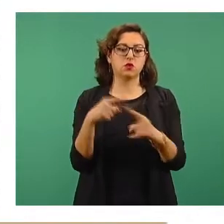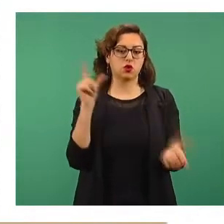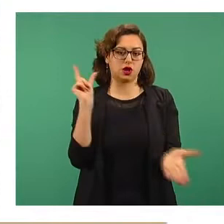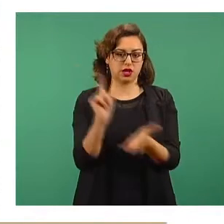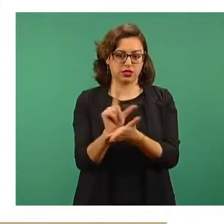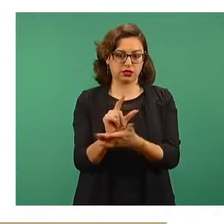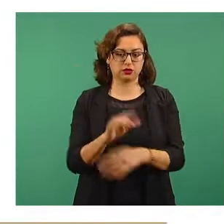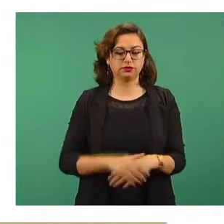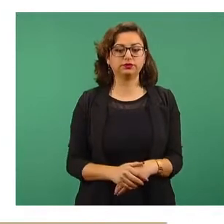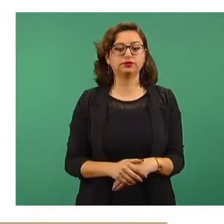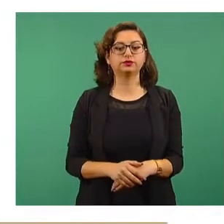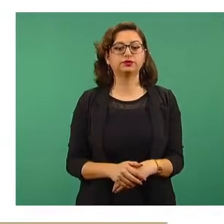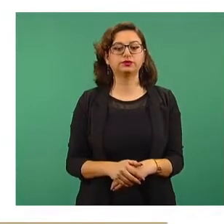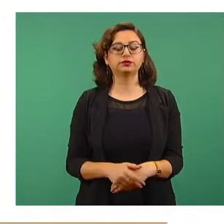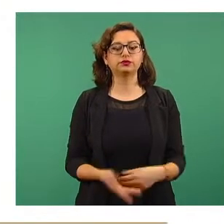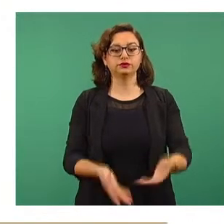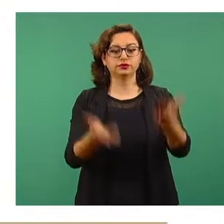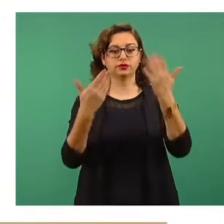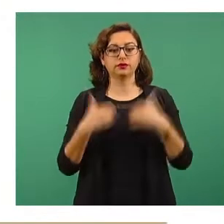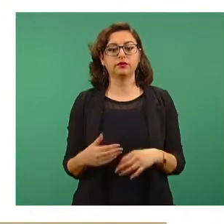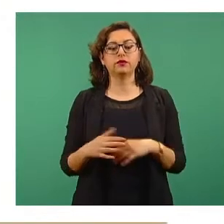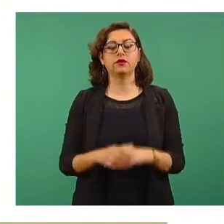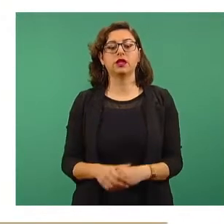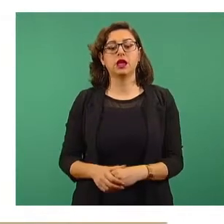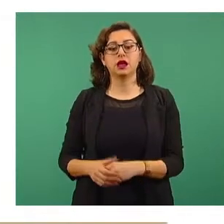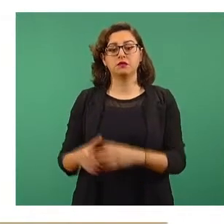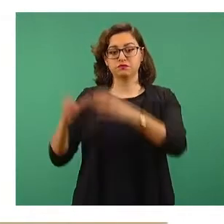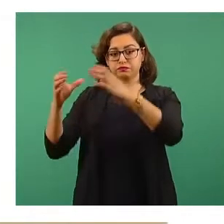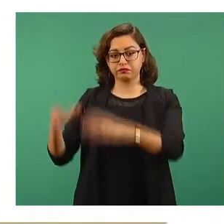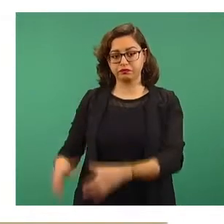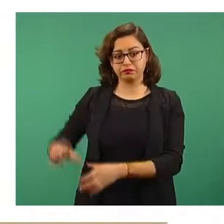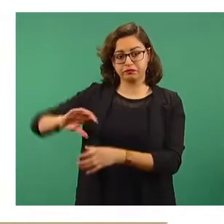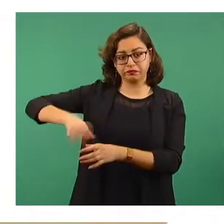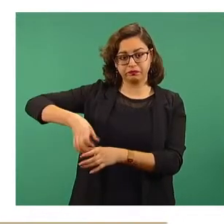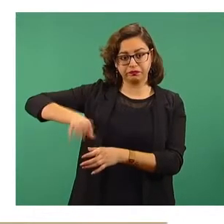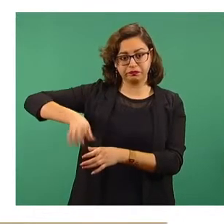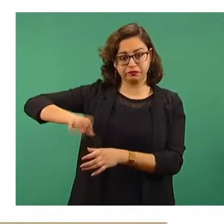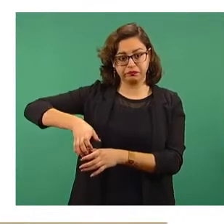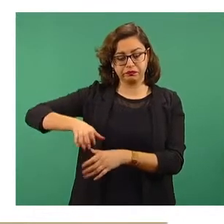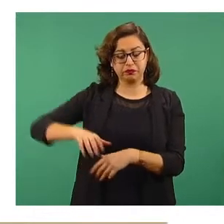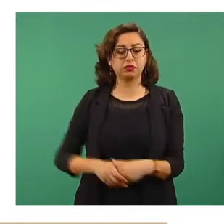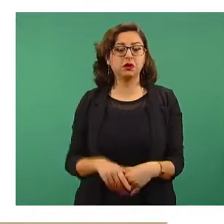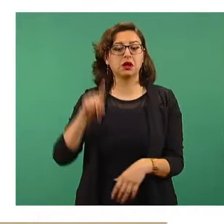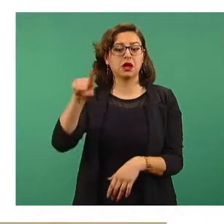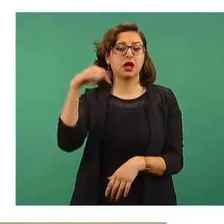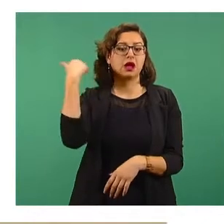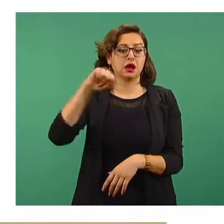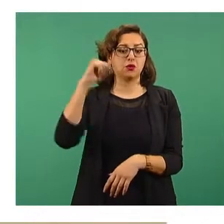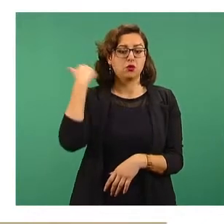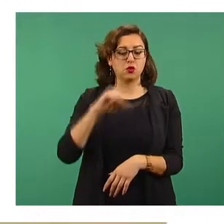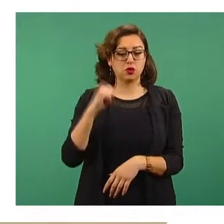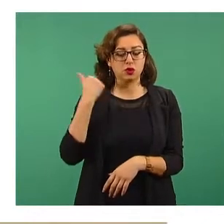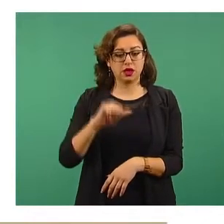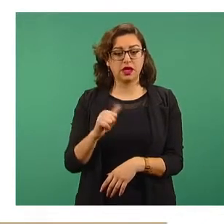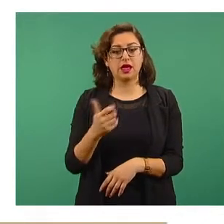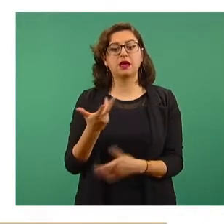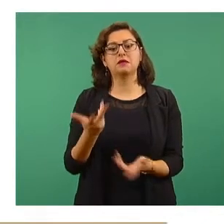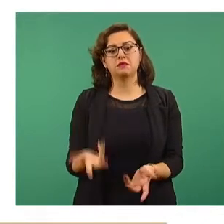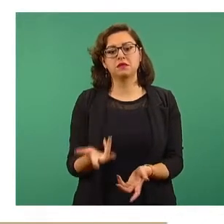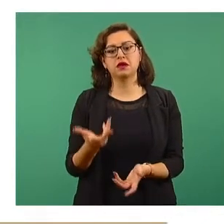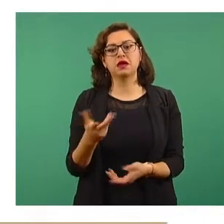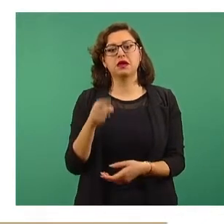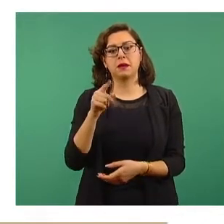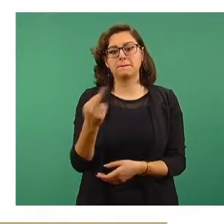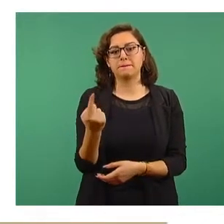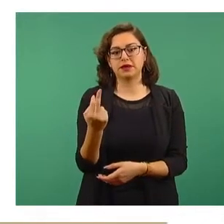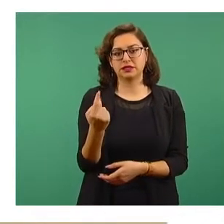el gas LP en cilindro, el margen más alto lo tuvo Hidrogas en Acapulco, Guerrero, con 10 pesos con 69 centavos y un precio